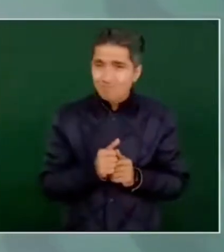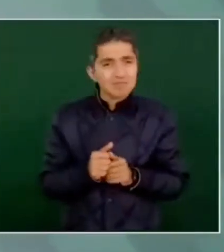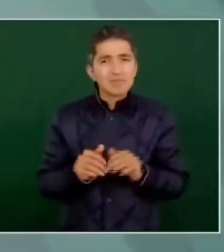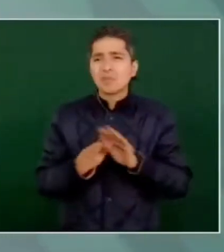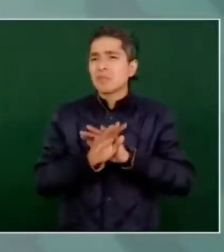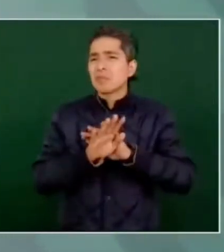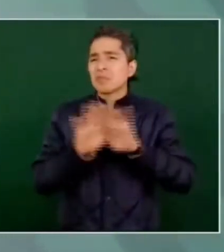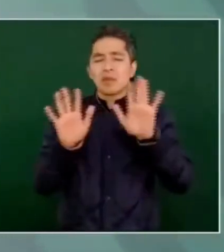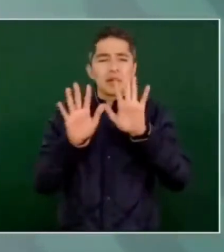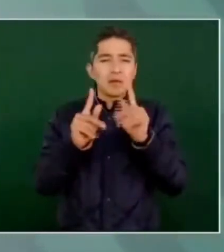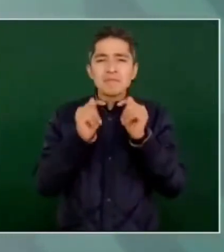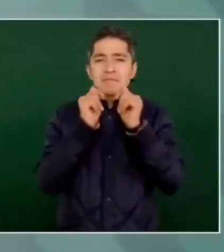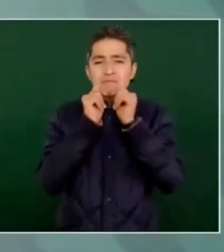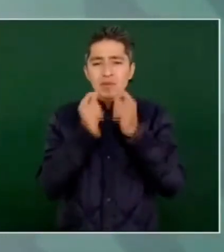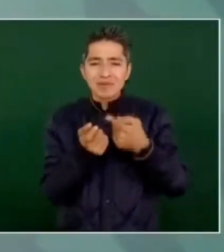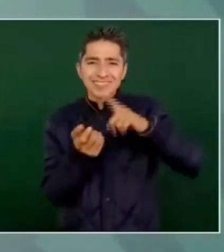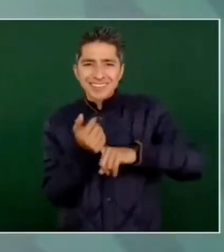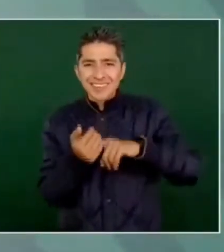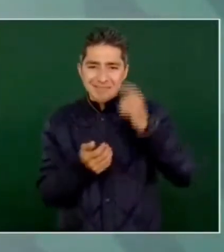independientemente de lo moral,